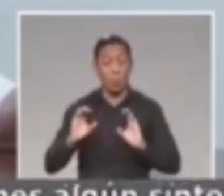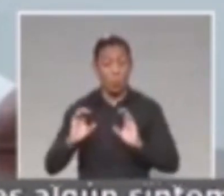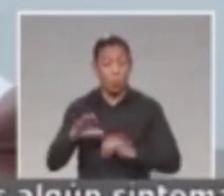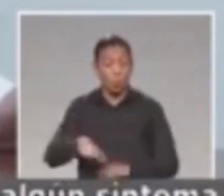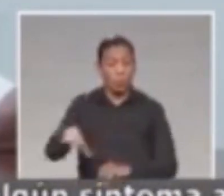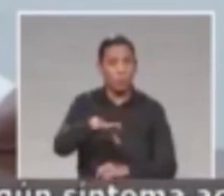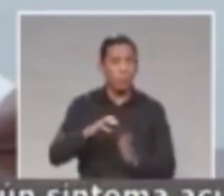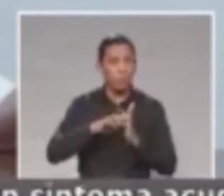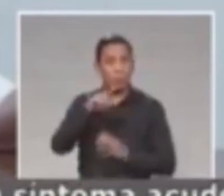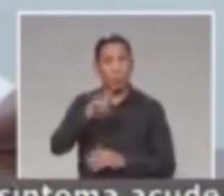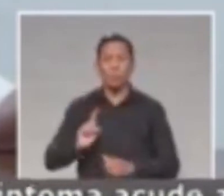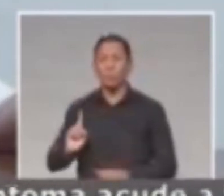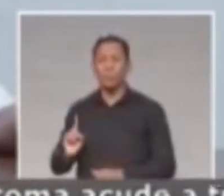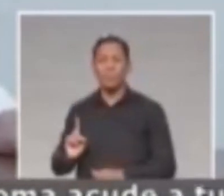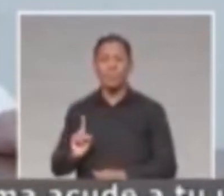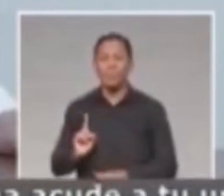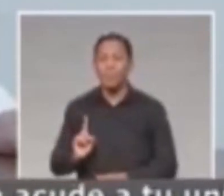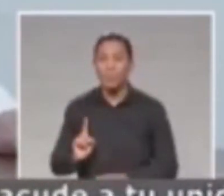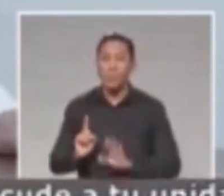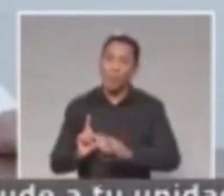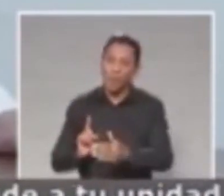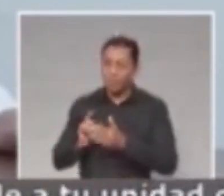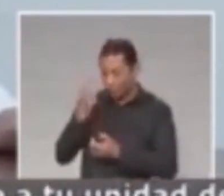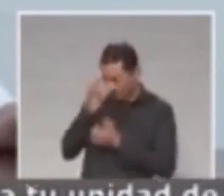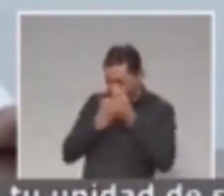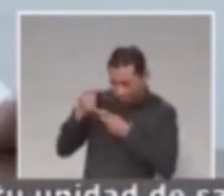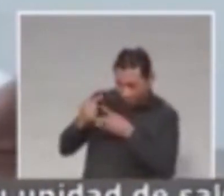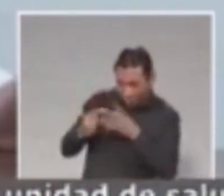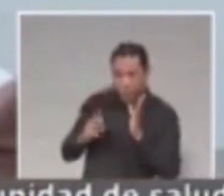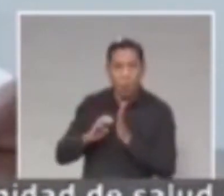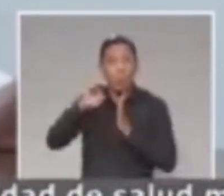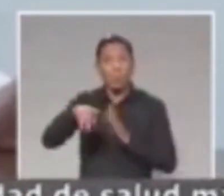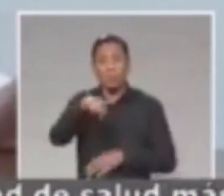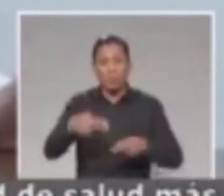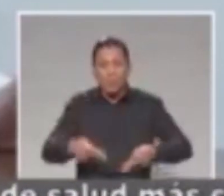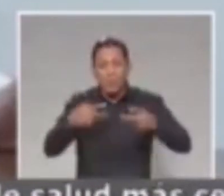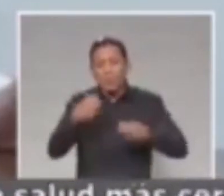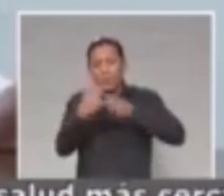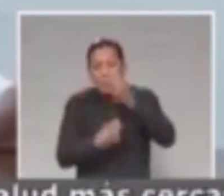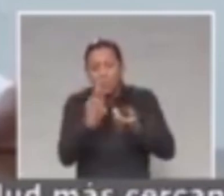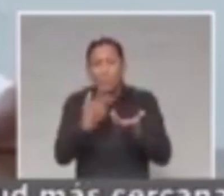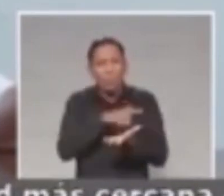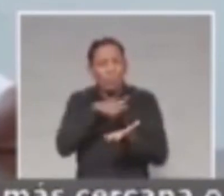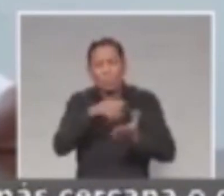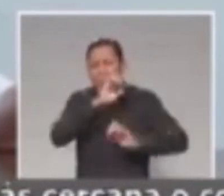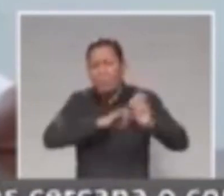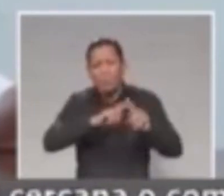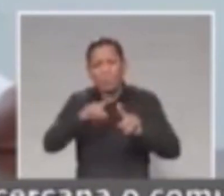donde entres, pero entres seguro, y donde a cualquier establecimiento que esté ahí